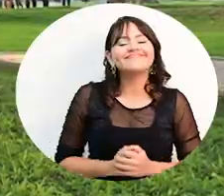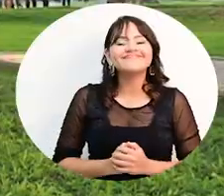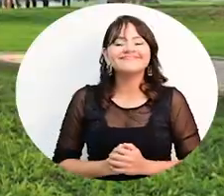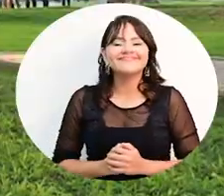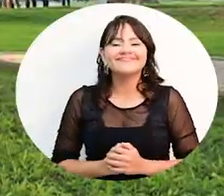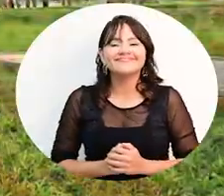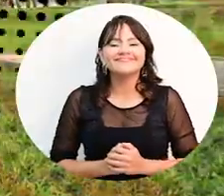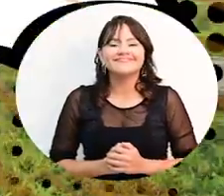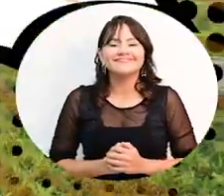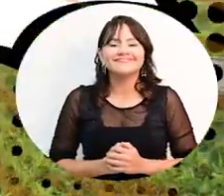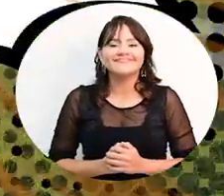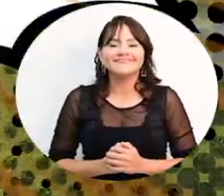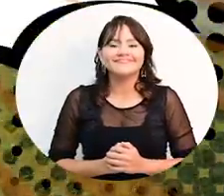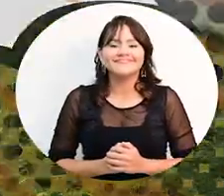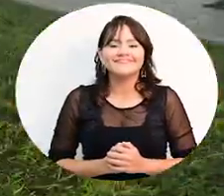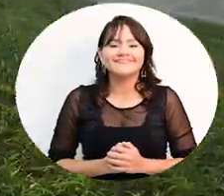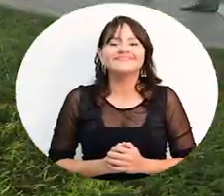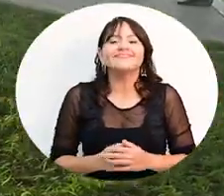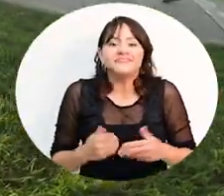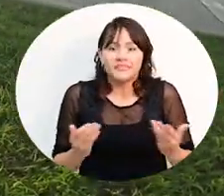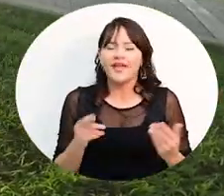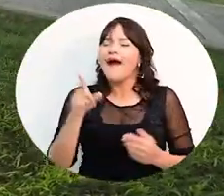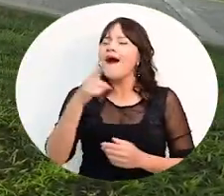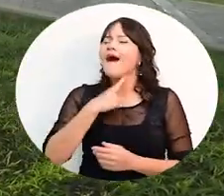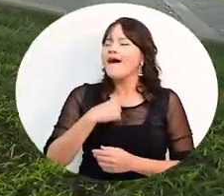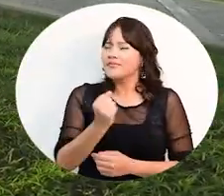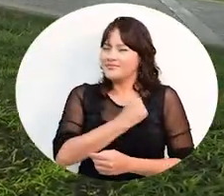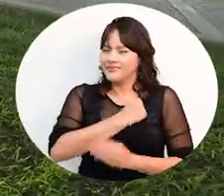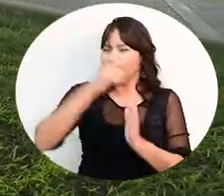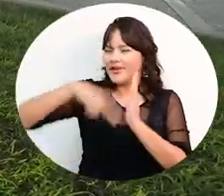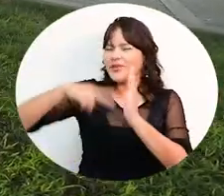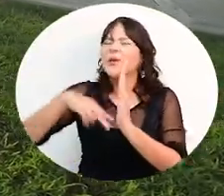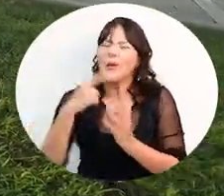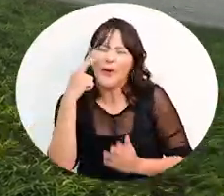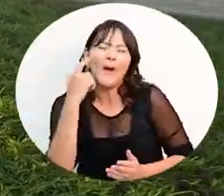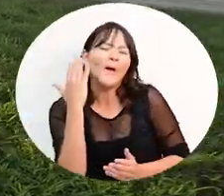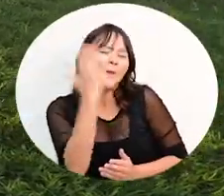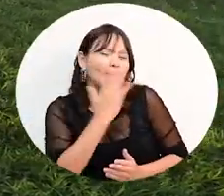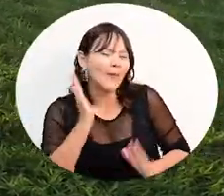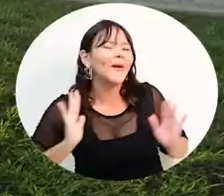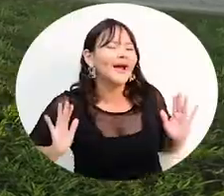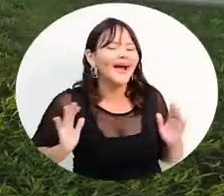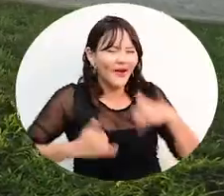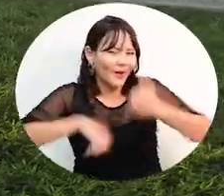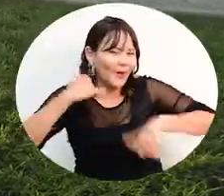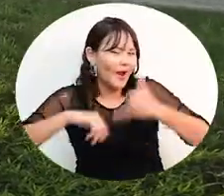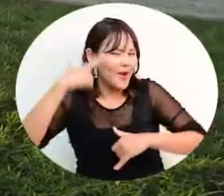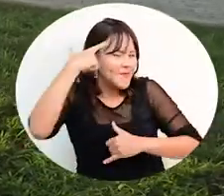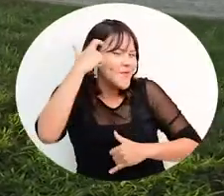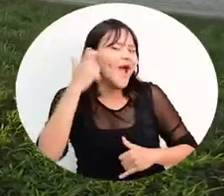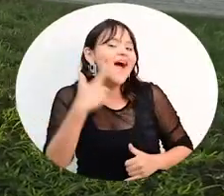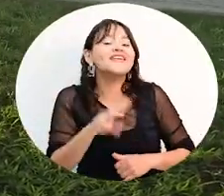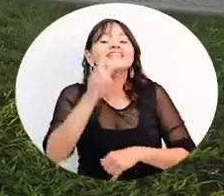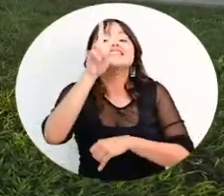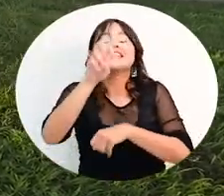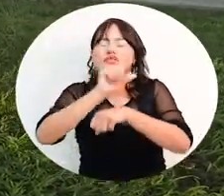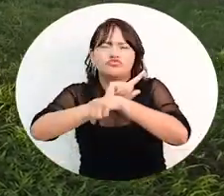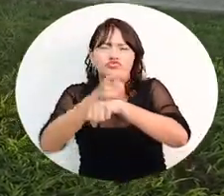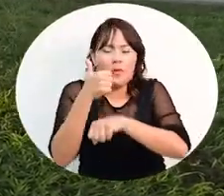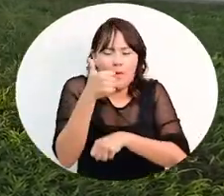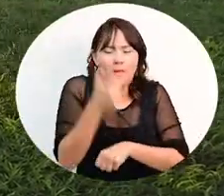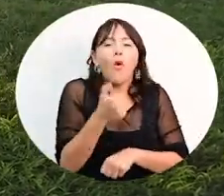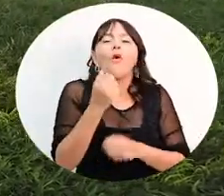de esas tres cosas. Y ahí está. Apasionado por la lectura, tú nos dijiste. Dale, tírala. A ver, tenemos el reto de los 7 segundos. Okay.